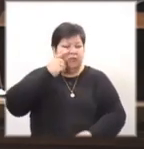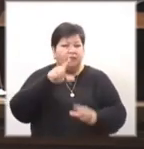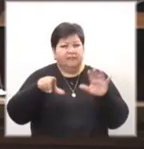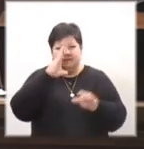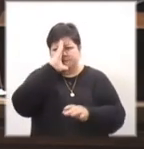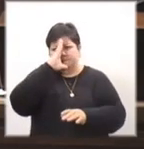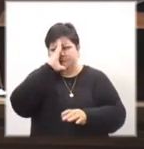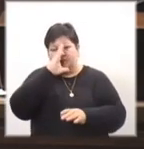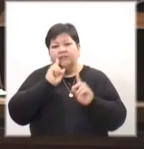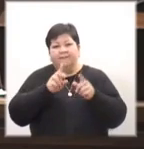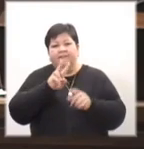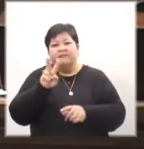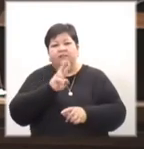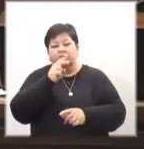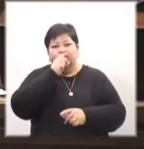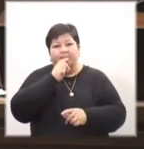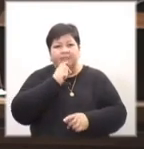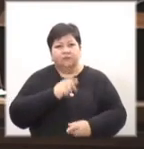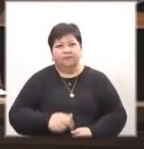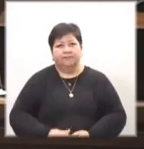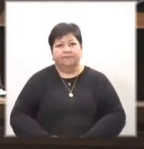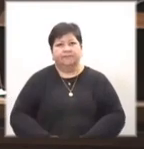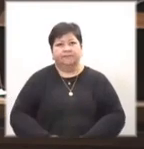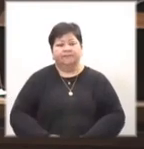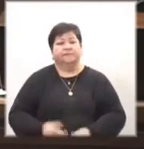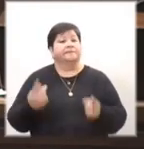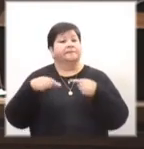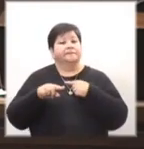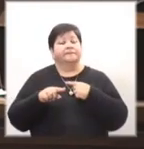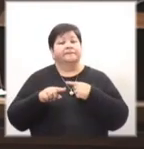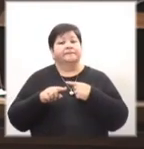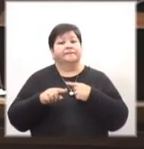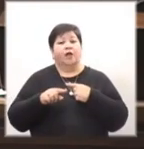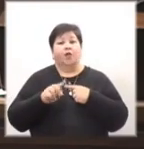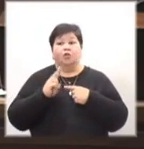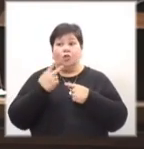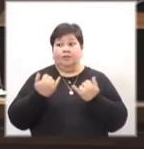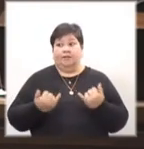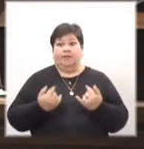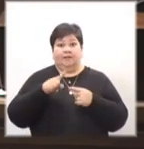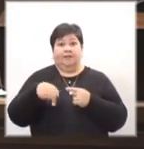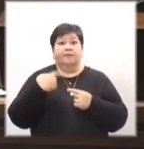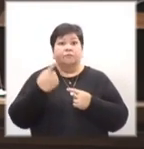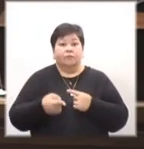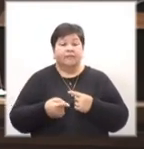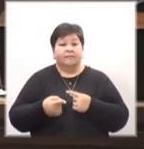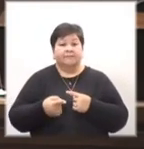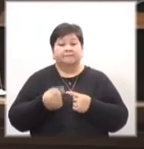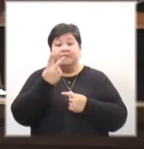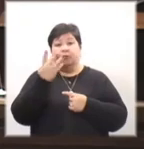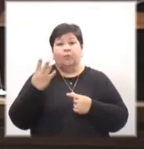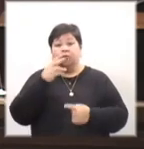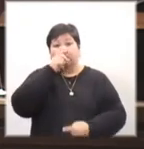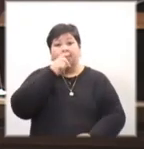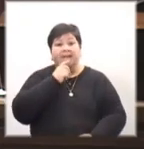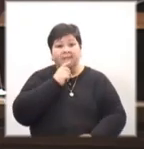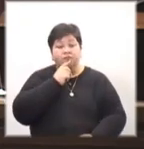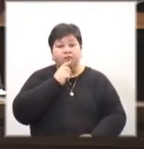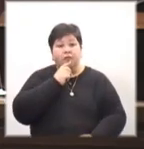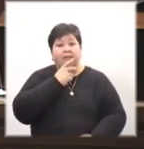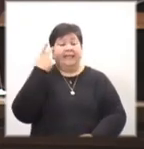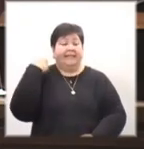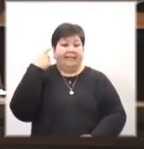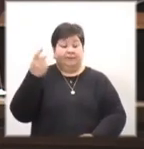y del 22 de marzo. Sin embargo, 2 días después de esta última comparecencia, el 24 de marzo, el director